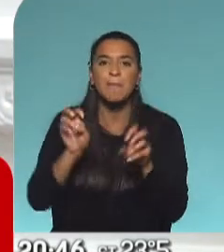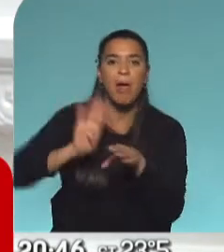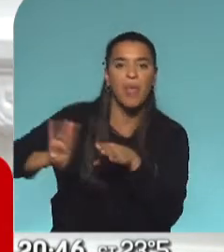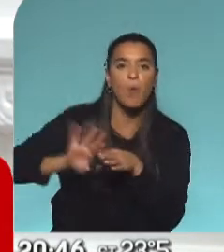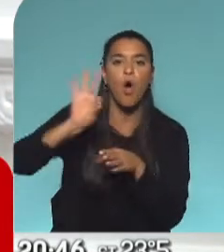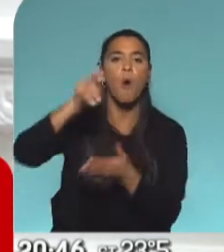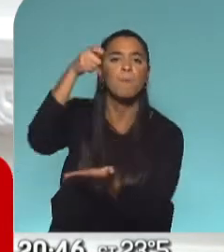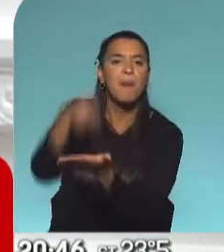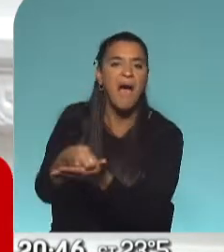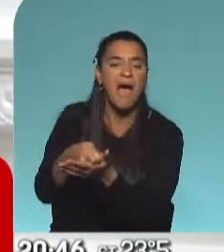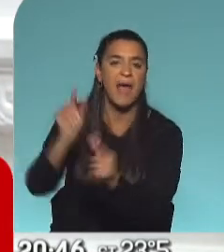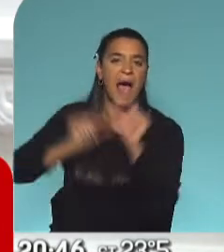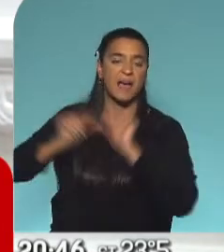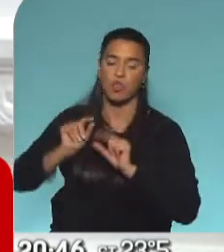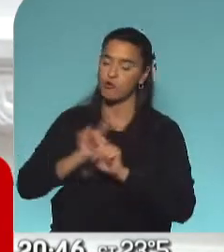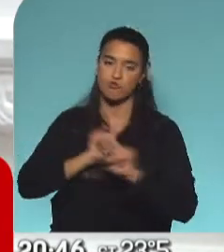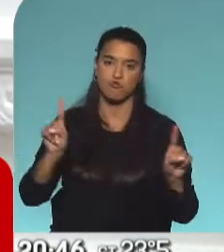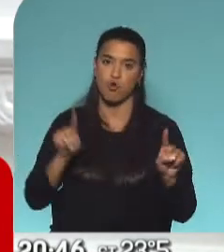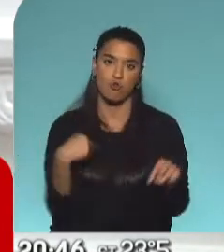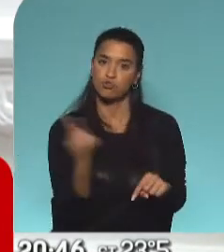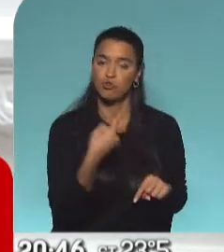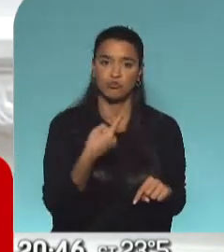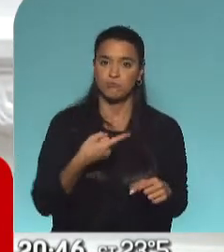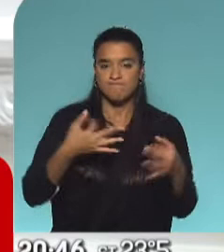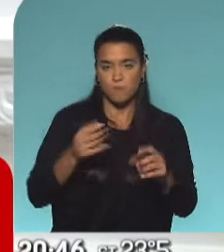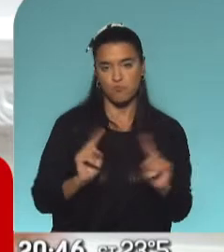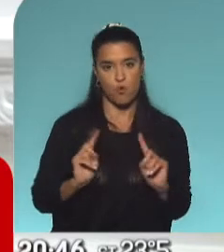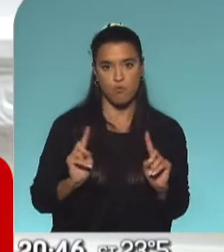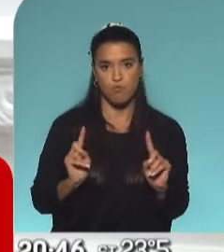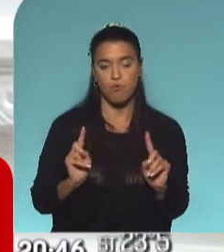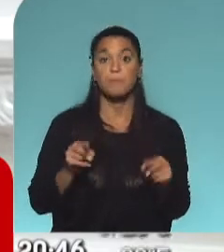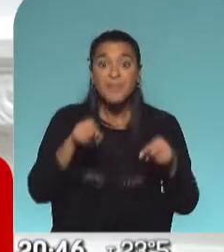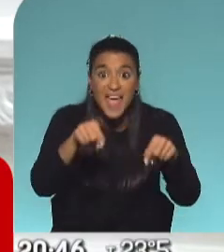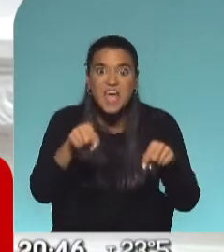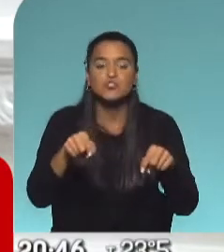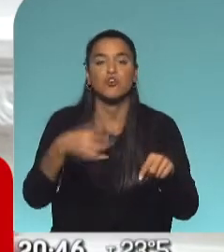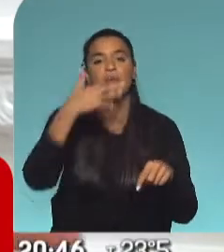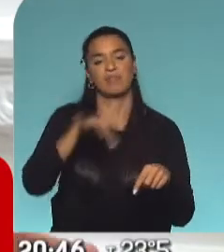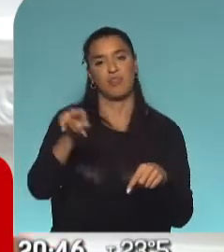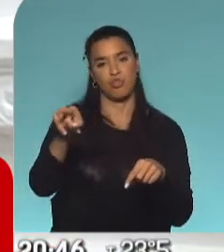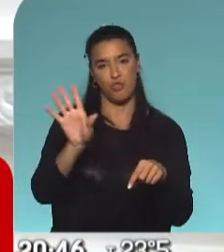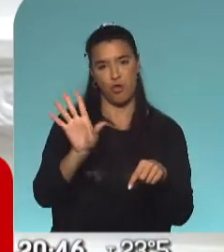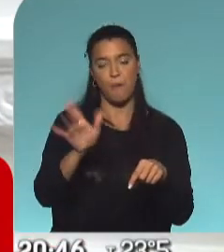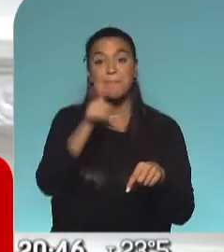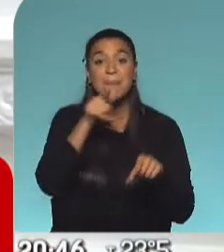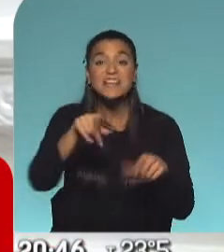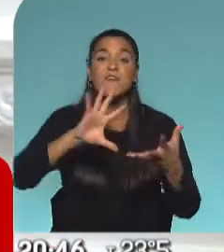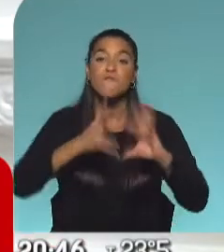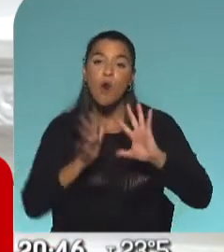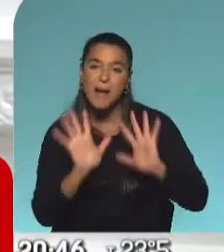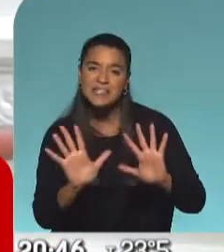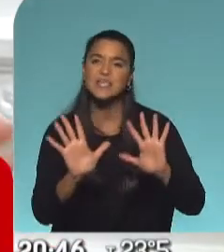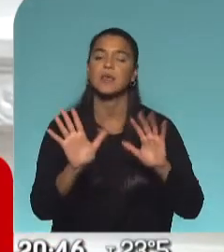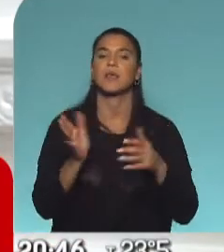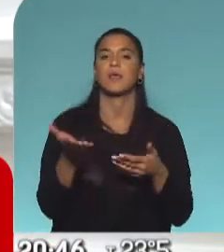en pagar a los acreedores. No lo íbamos a hacer, no estábamos dispuestos a hacerlo. Y esto fue lo que se entendió. Me parece que este modelo